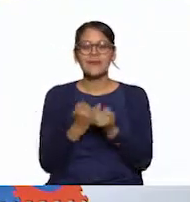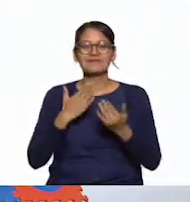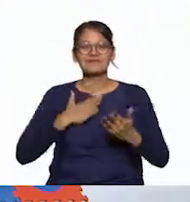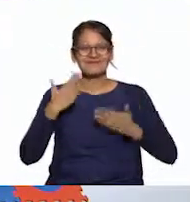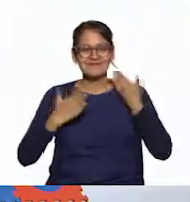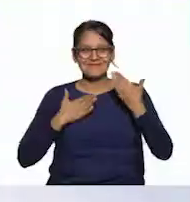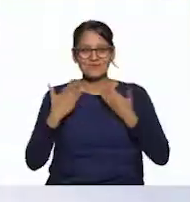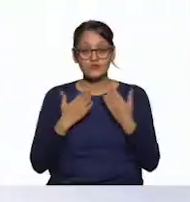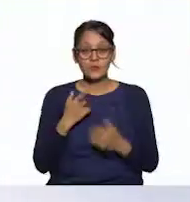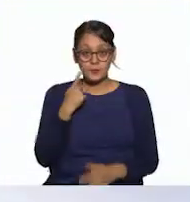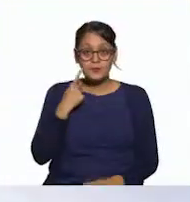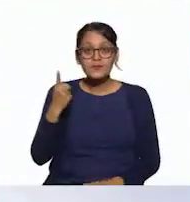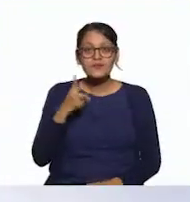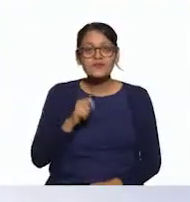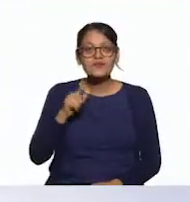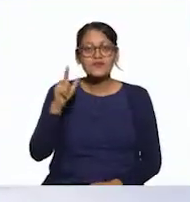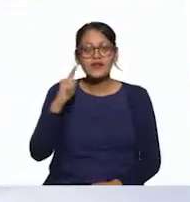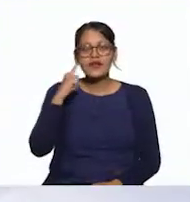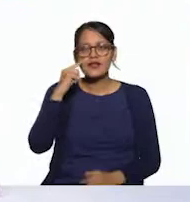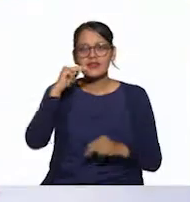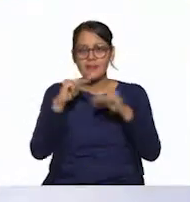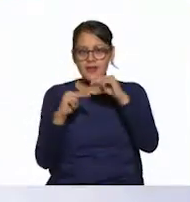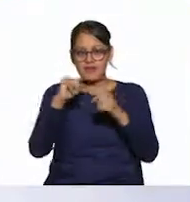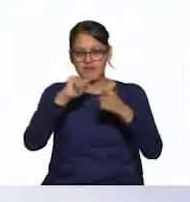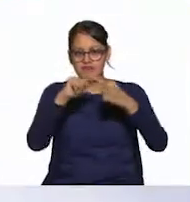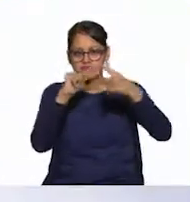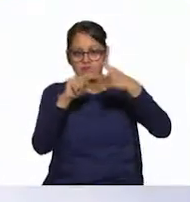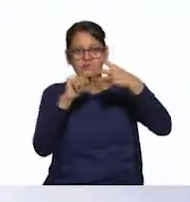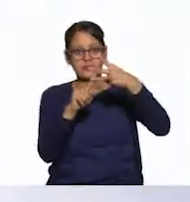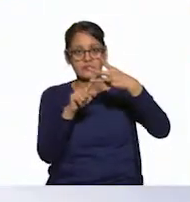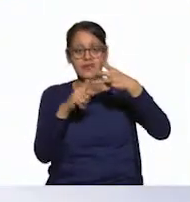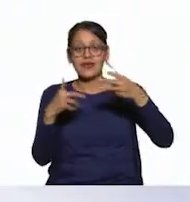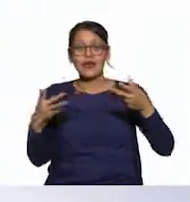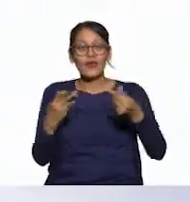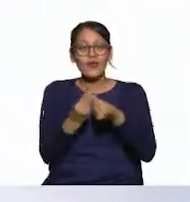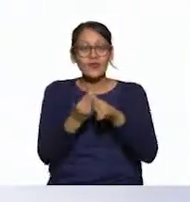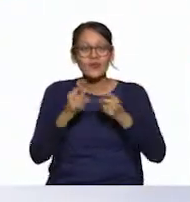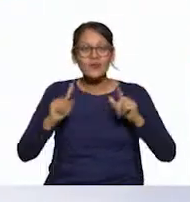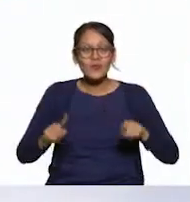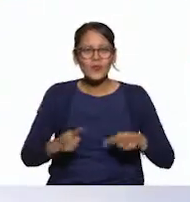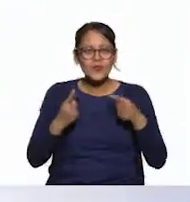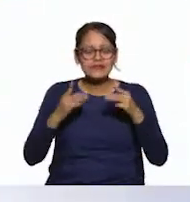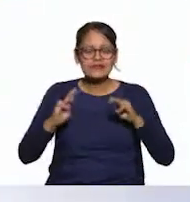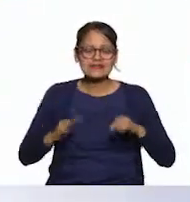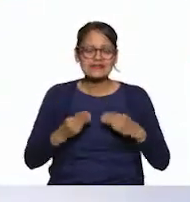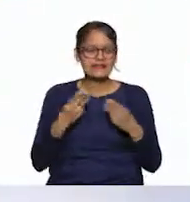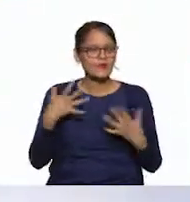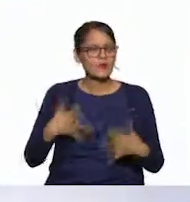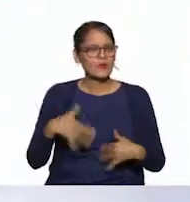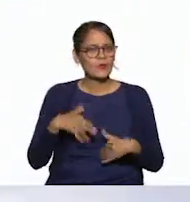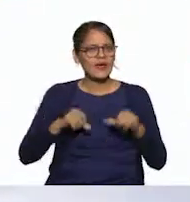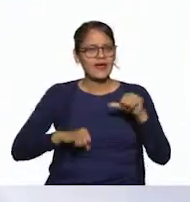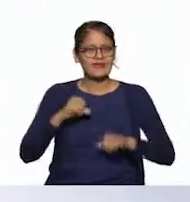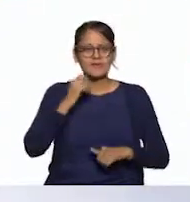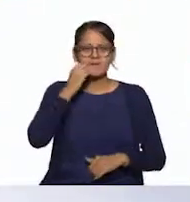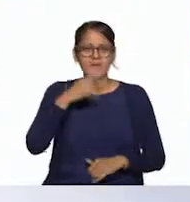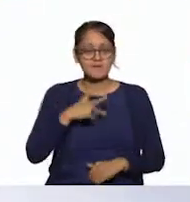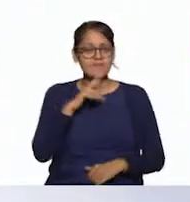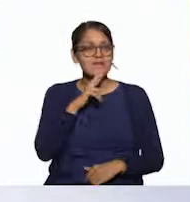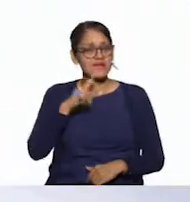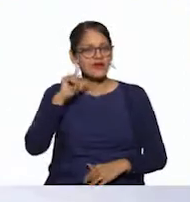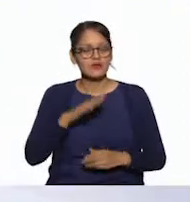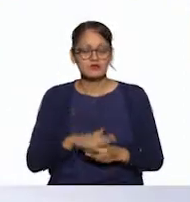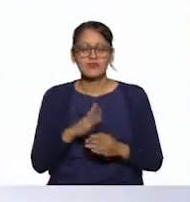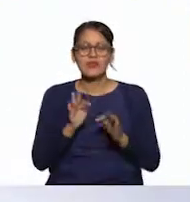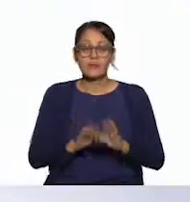¿Qué te pareció explorar los tres niveles y acompañados de la música? La música le da un toque muy, muy especial a Totalmente. Nuestras actividades. Así Entonces,